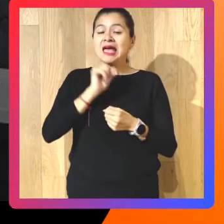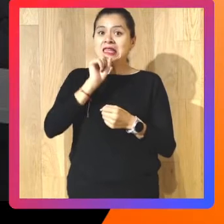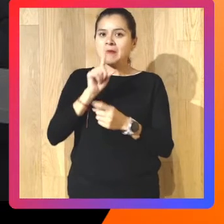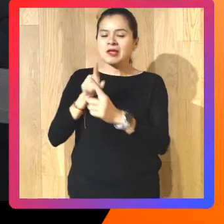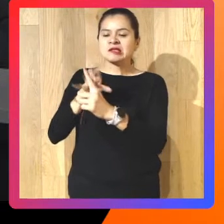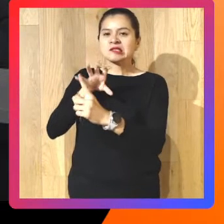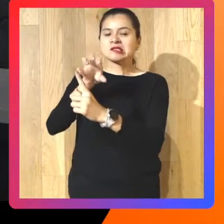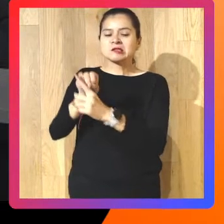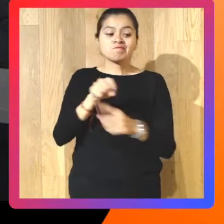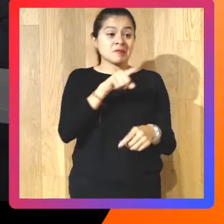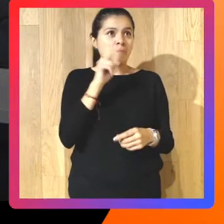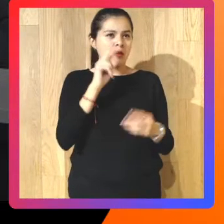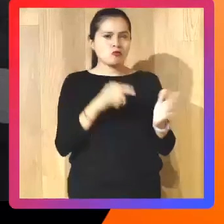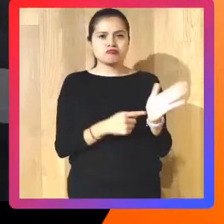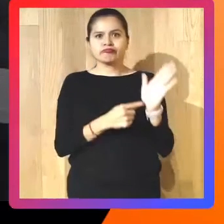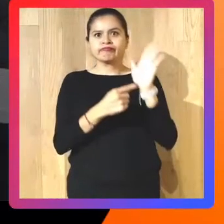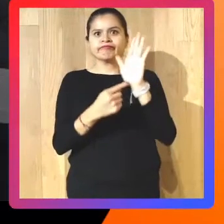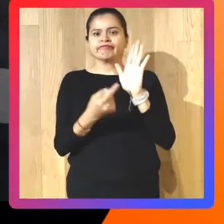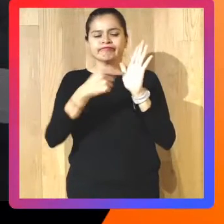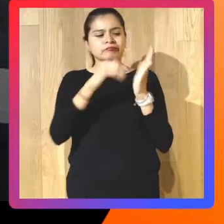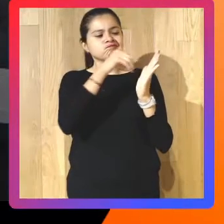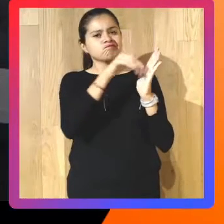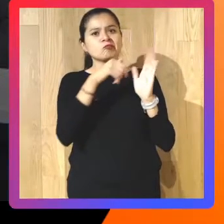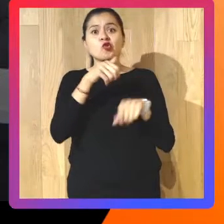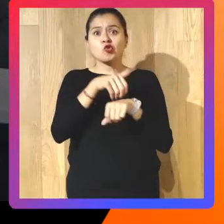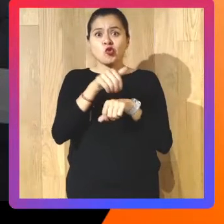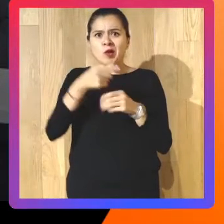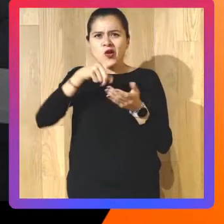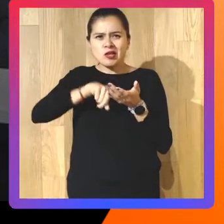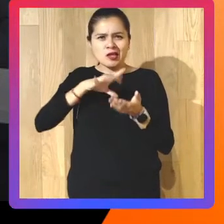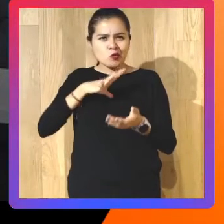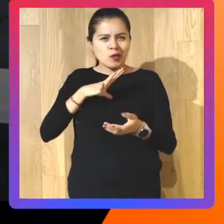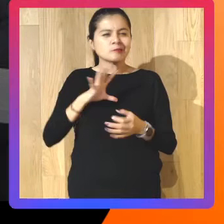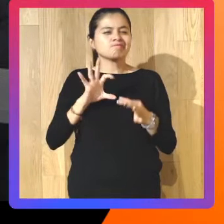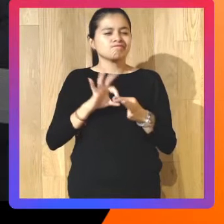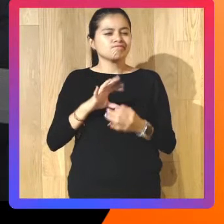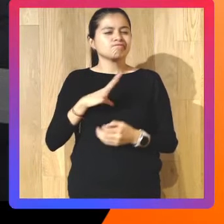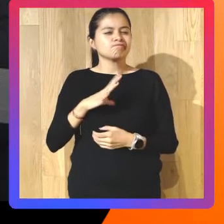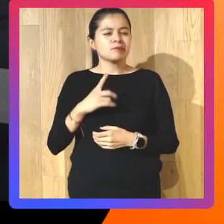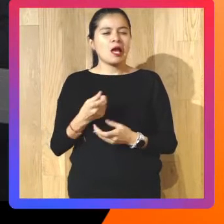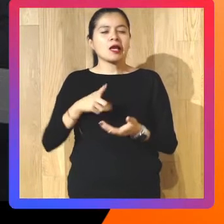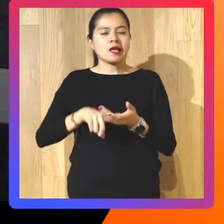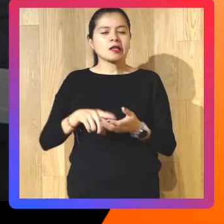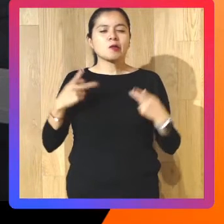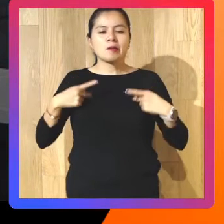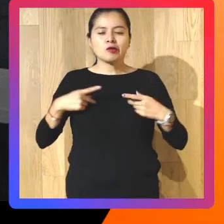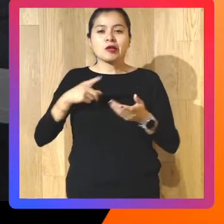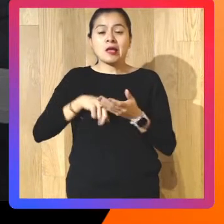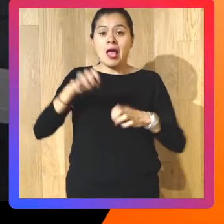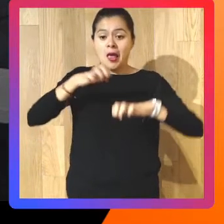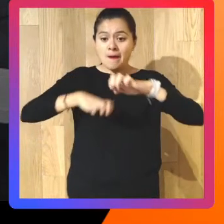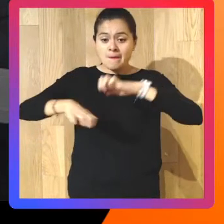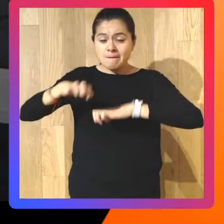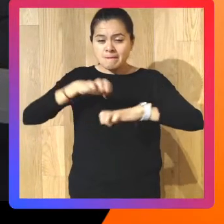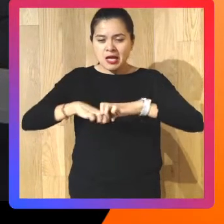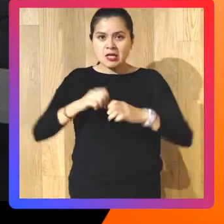los números expuestos que debemos seguir promoviendo a nuestros organismos miembros de Aliarse, que pidan a sus empresas socias que